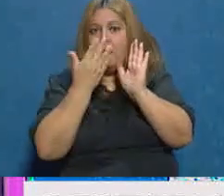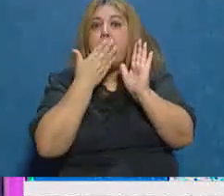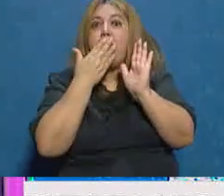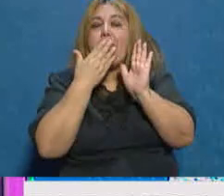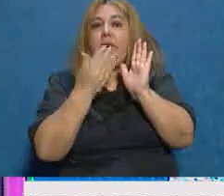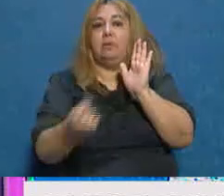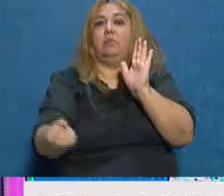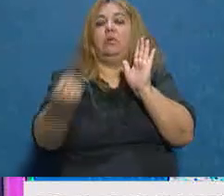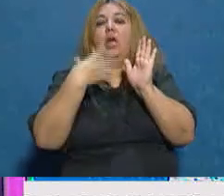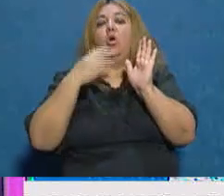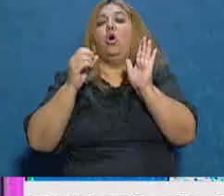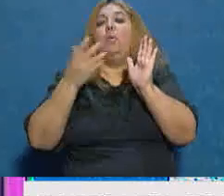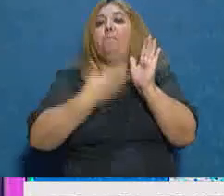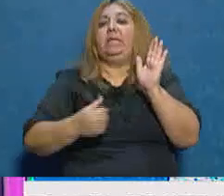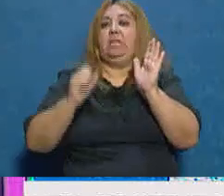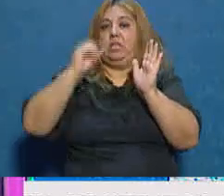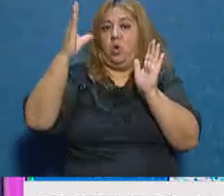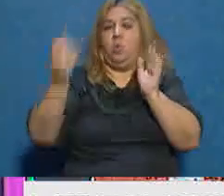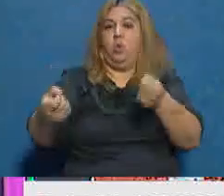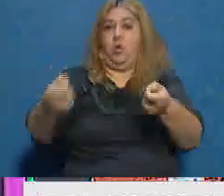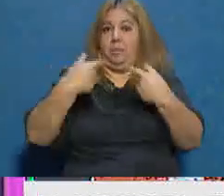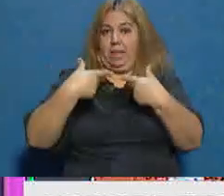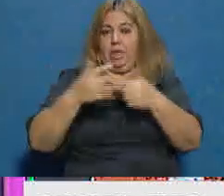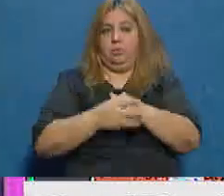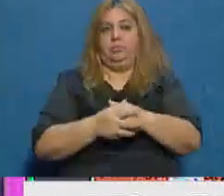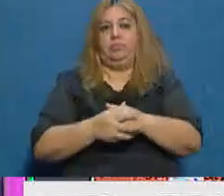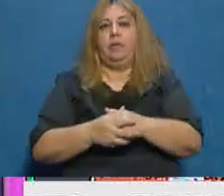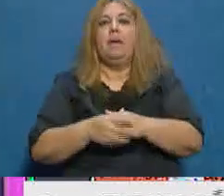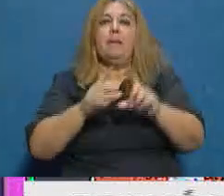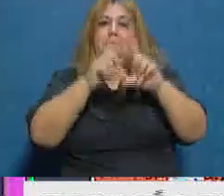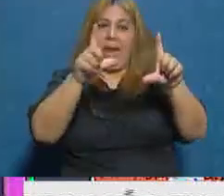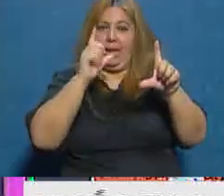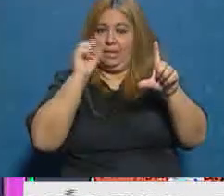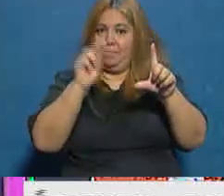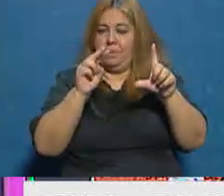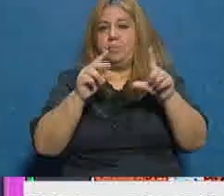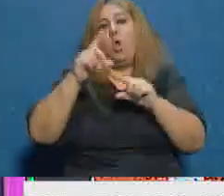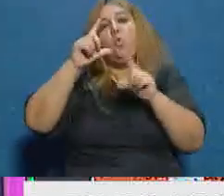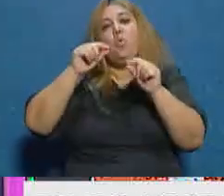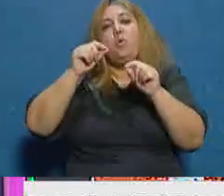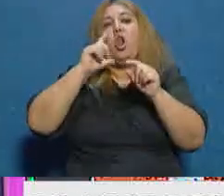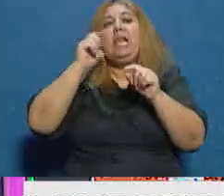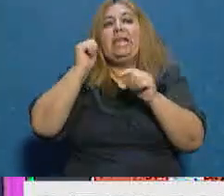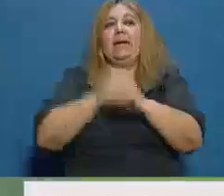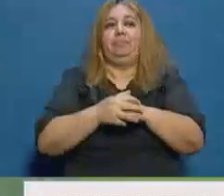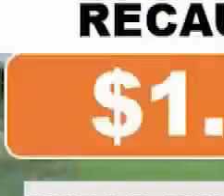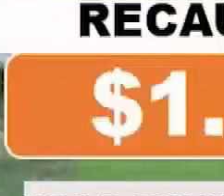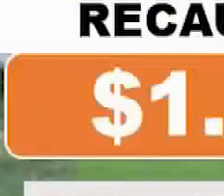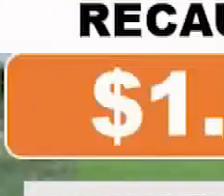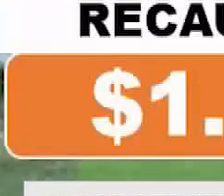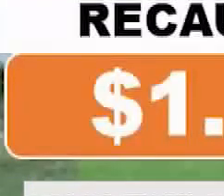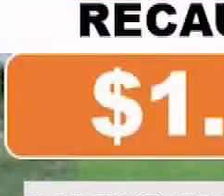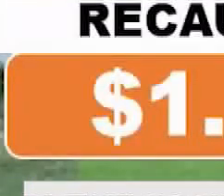han compartido algunos dirigentes. Vamos a la siguiente placa, que es la que nos interesa. Números de la liga, fíjese. Aquí, lo